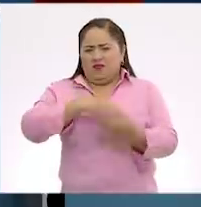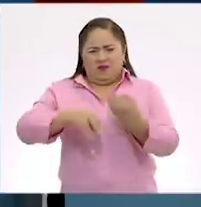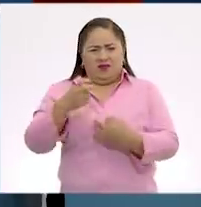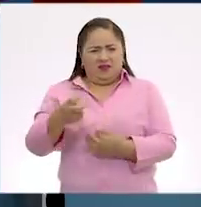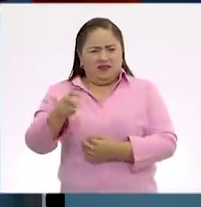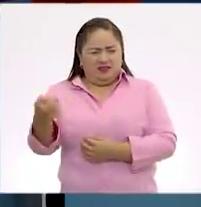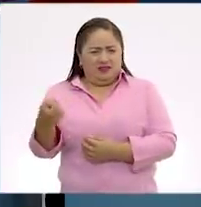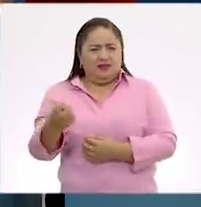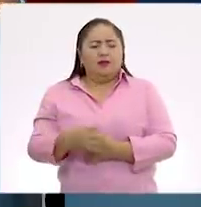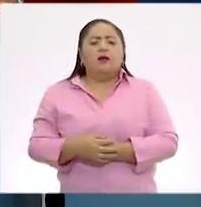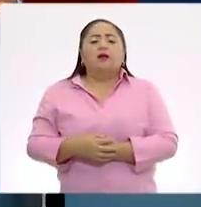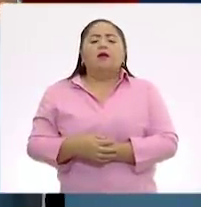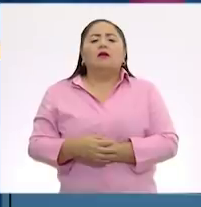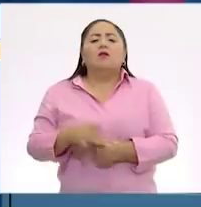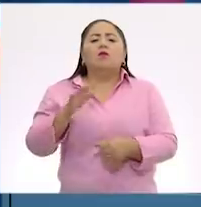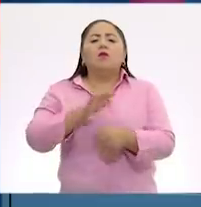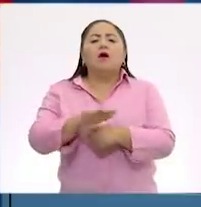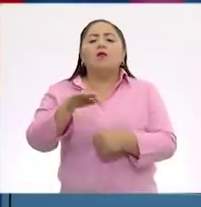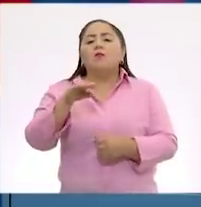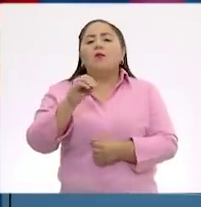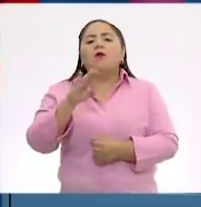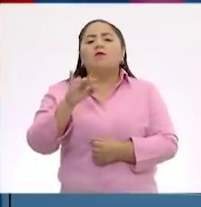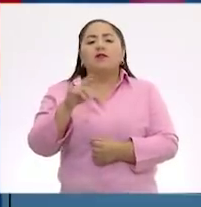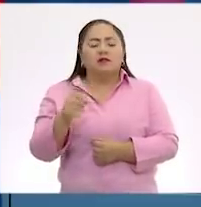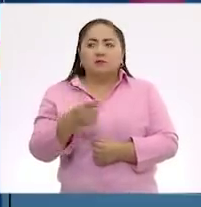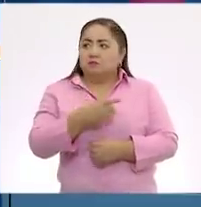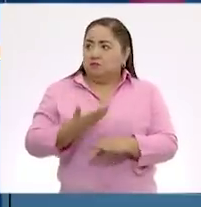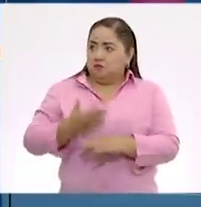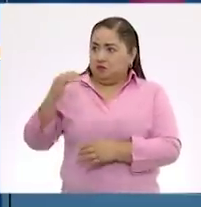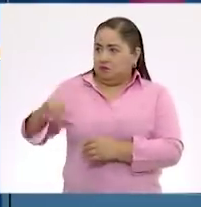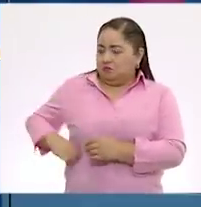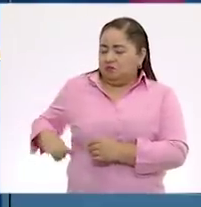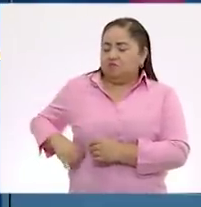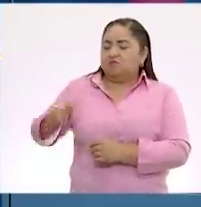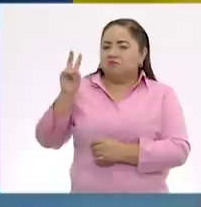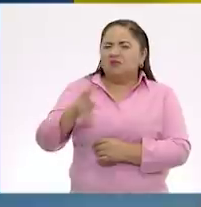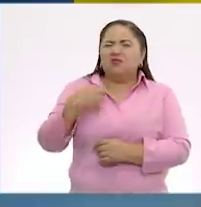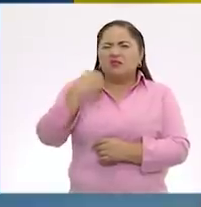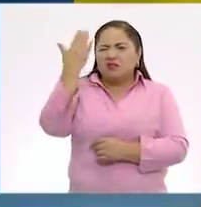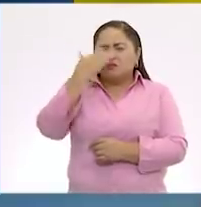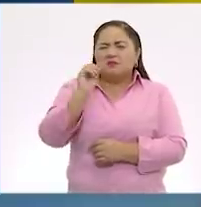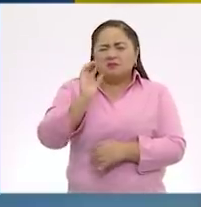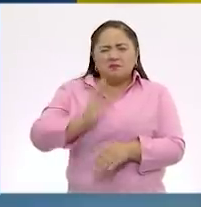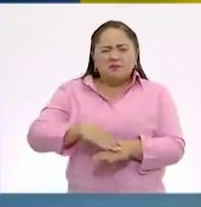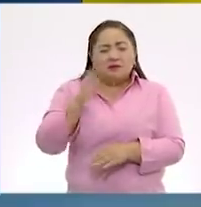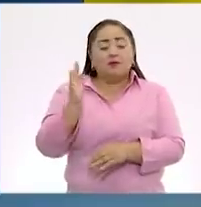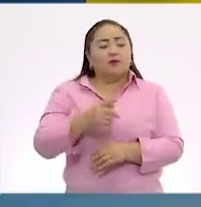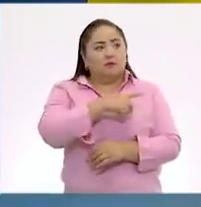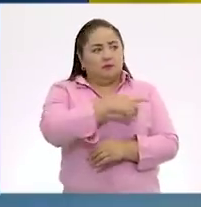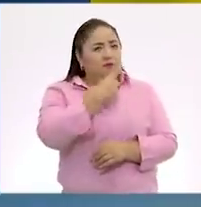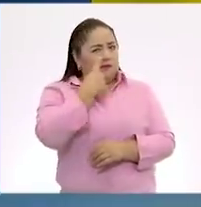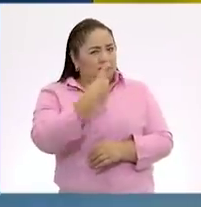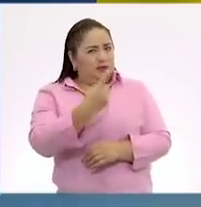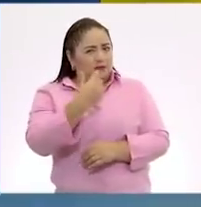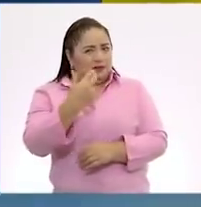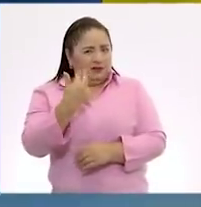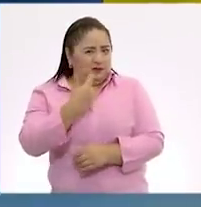de los móviles? Muy interesante, maestro. Quiero saber un poco más todavía. Bueno, ¿te gustaría realizar